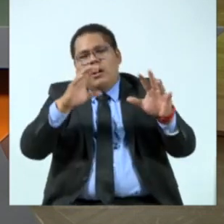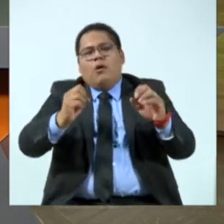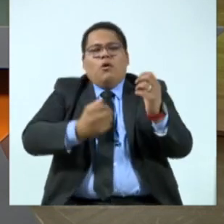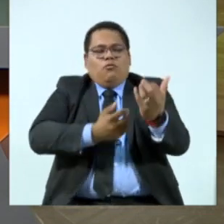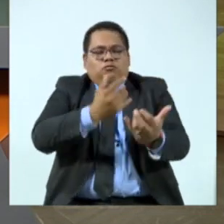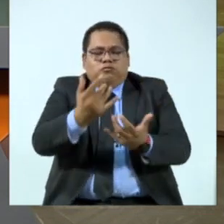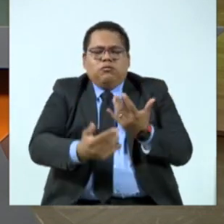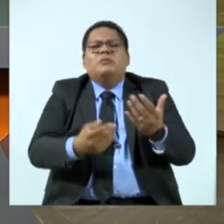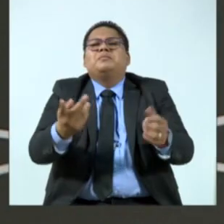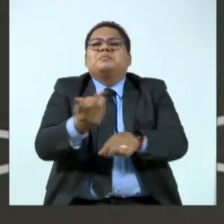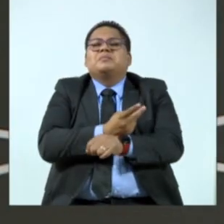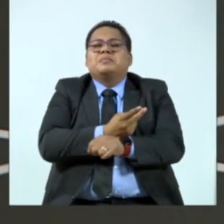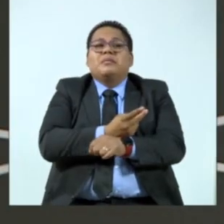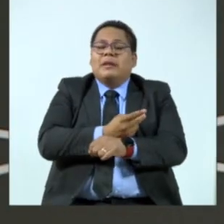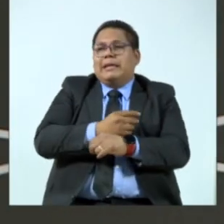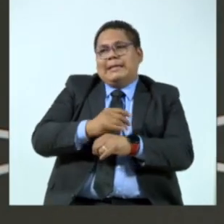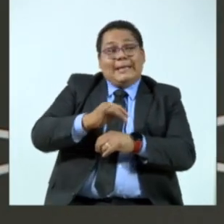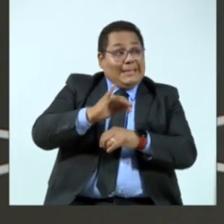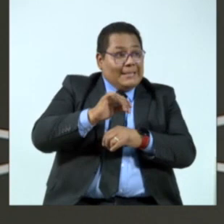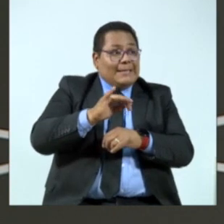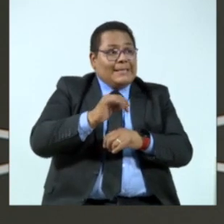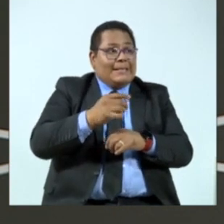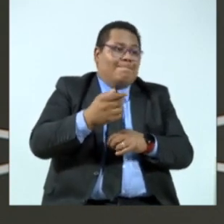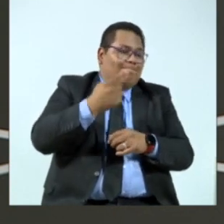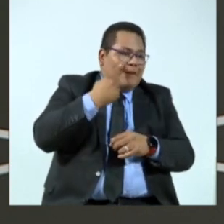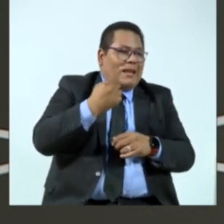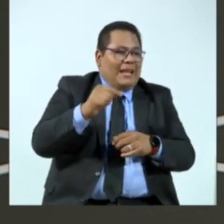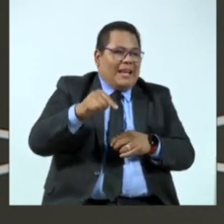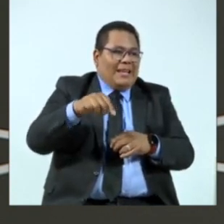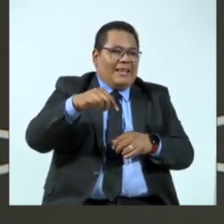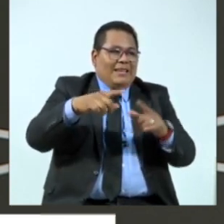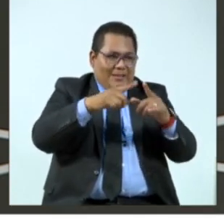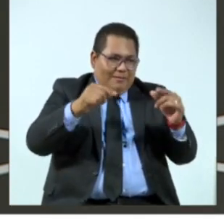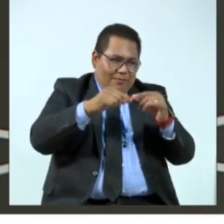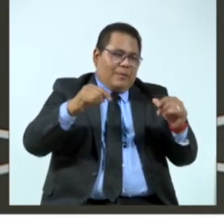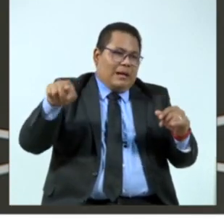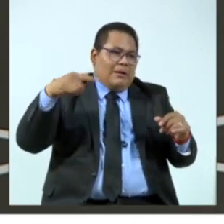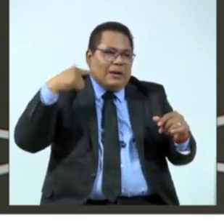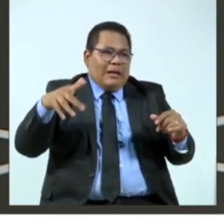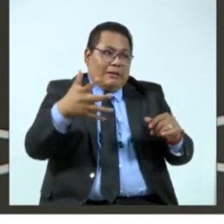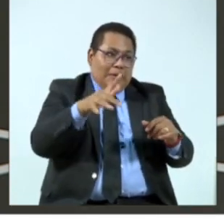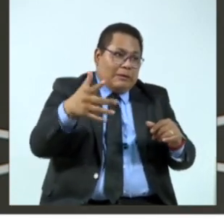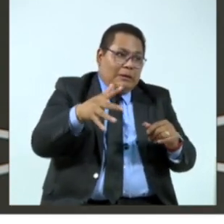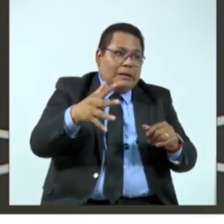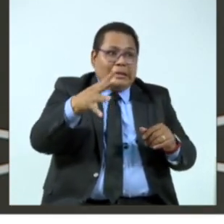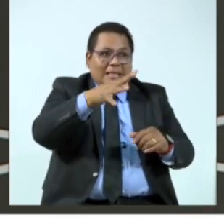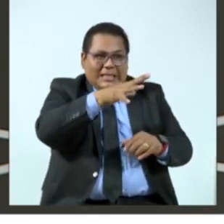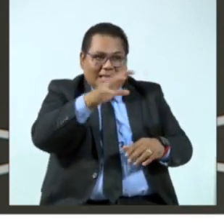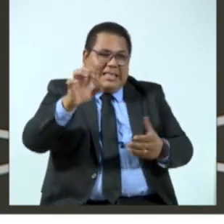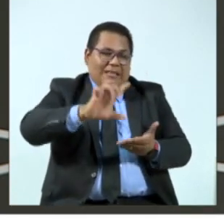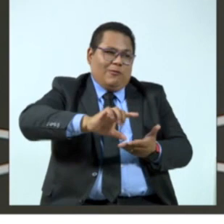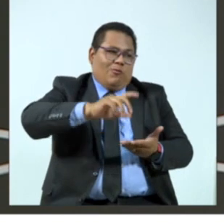Cómo nos fue Sí bueno en ambos municipios casi llegamos a la media tonelada de pólvora asegurada en el caso de de